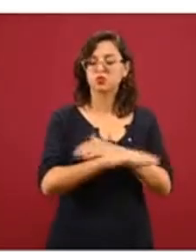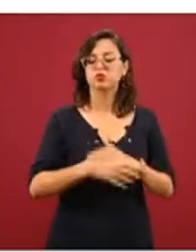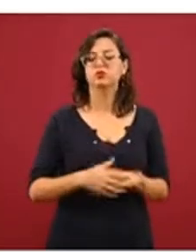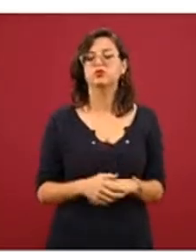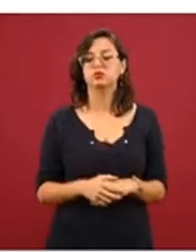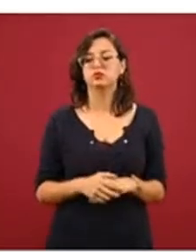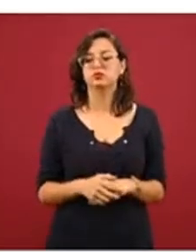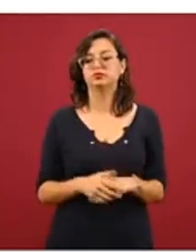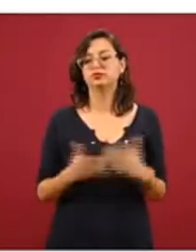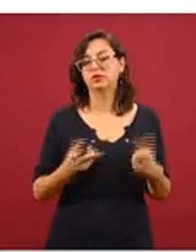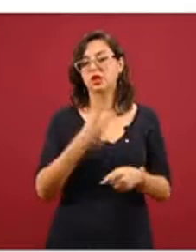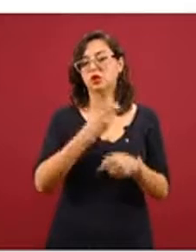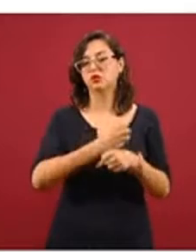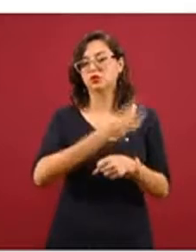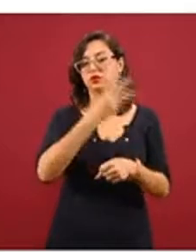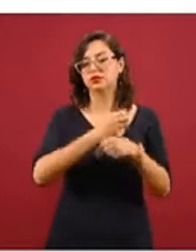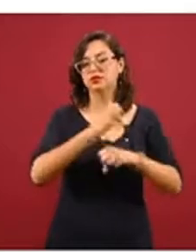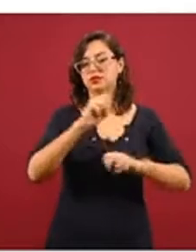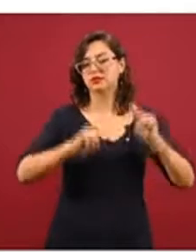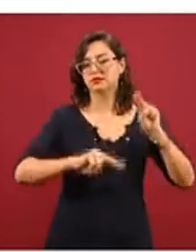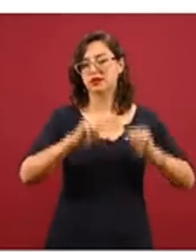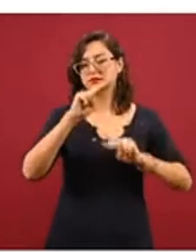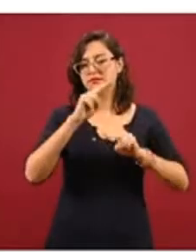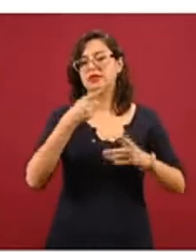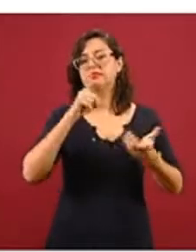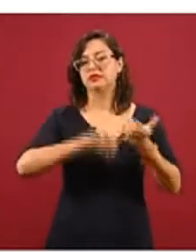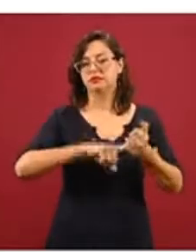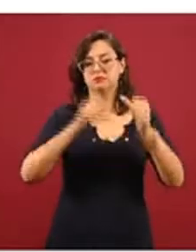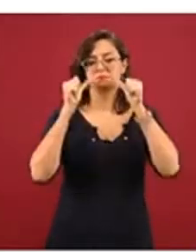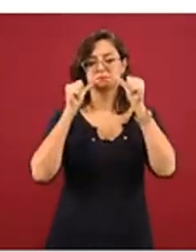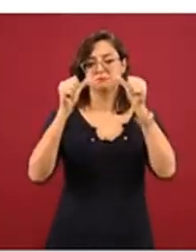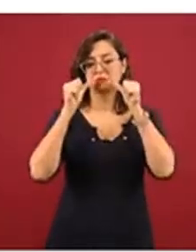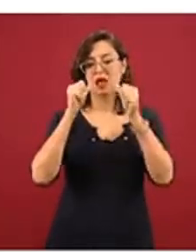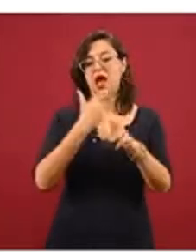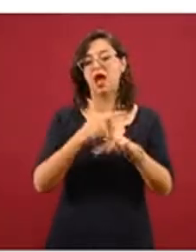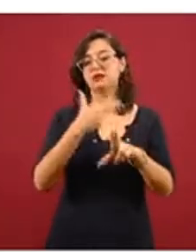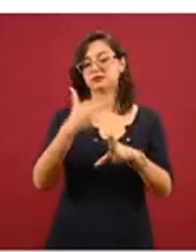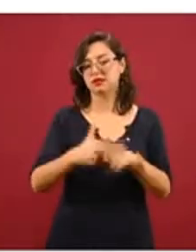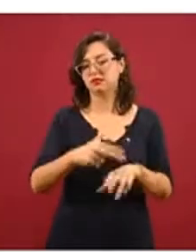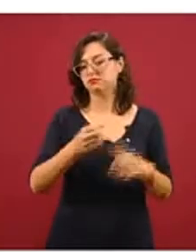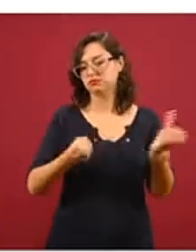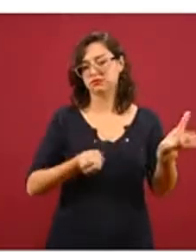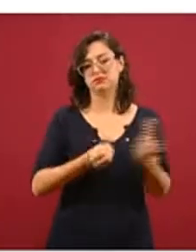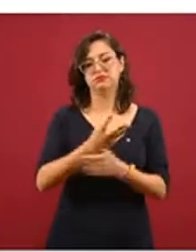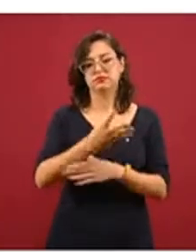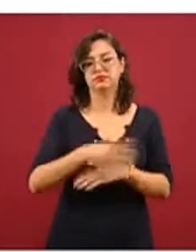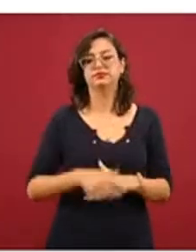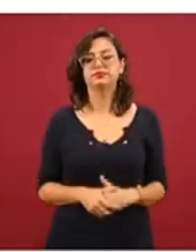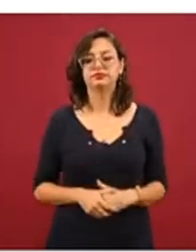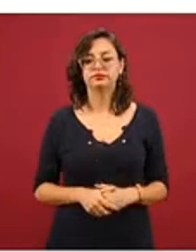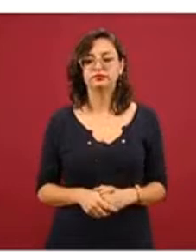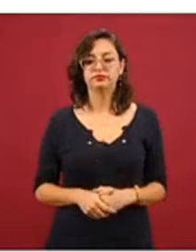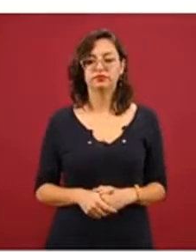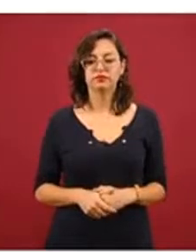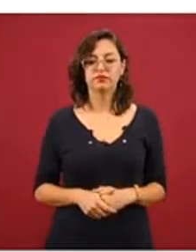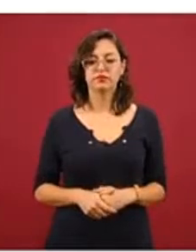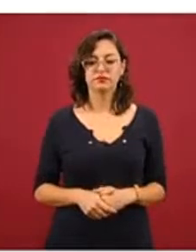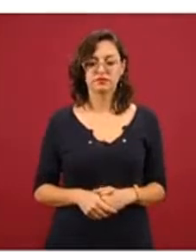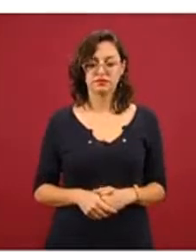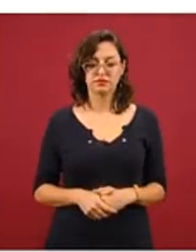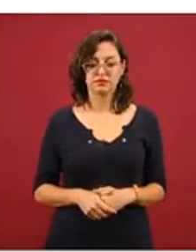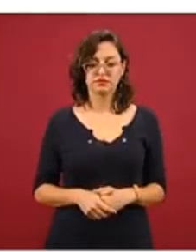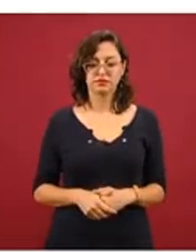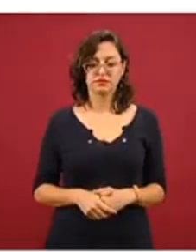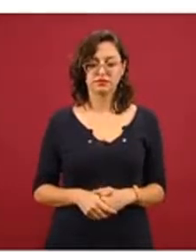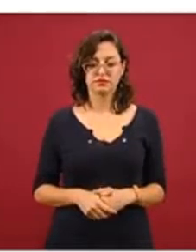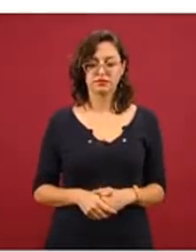unidad de segundo o tercer nivel y su atención hasta el egreso. Dentro del grupo de personas que